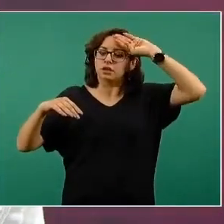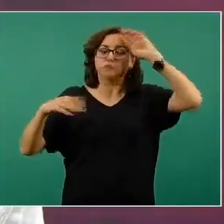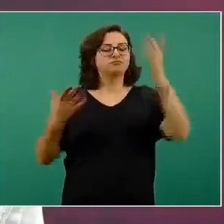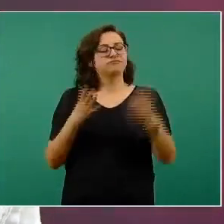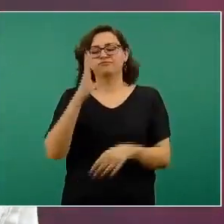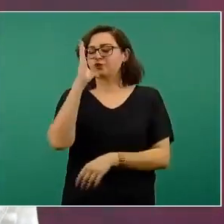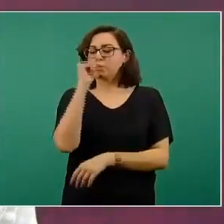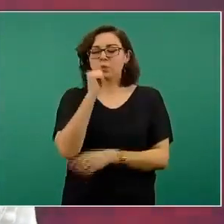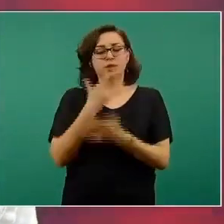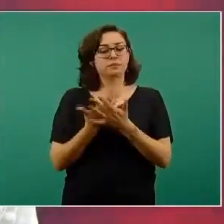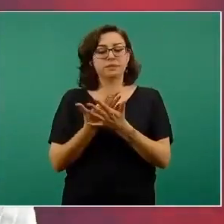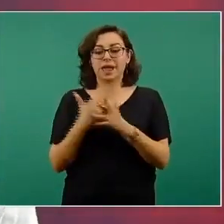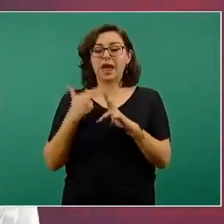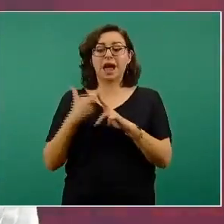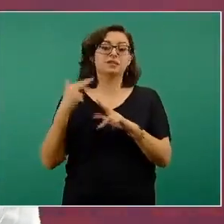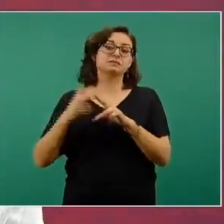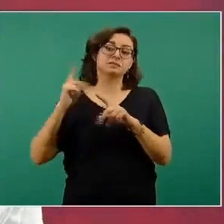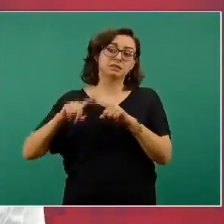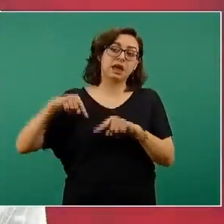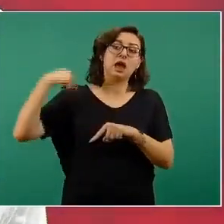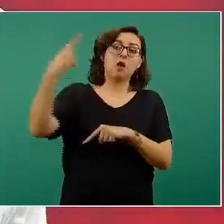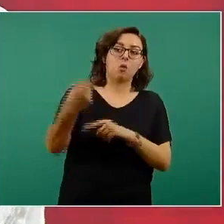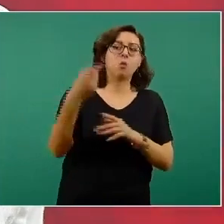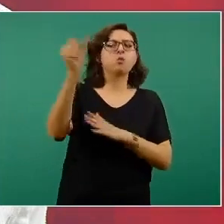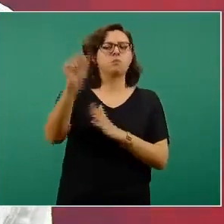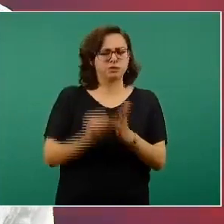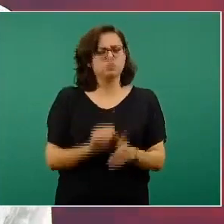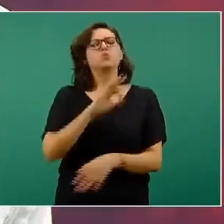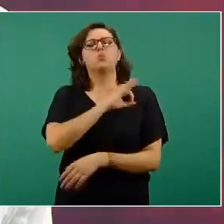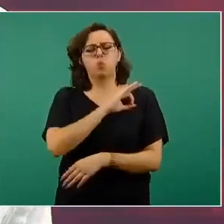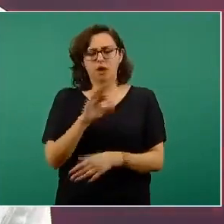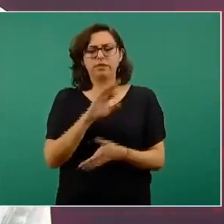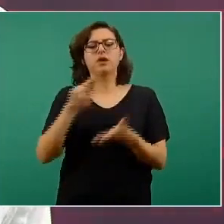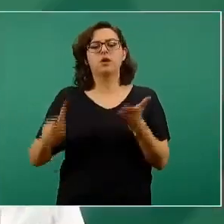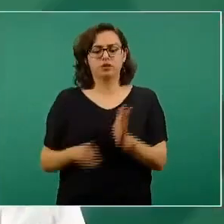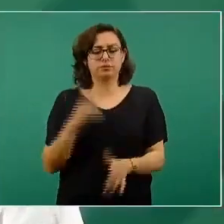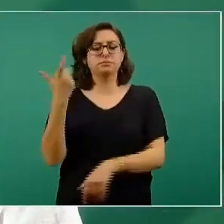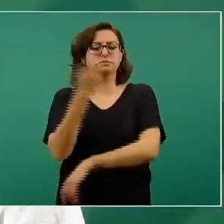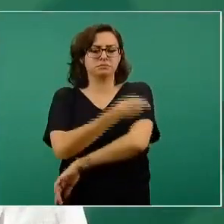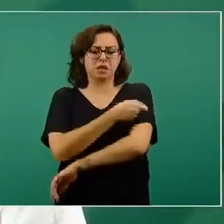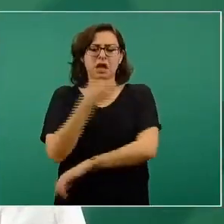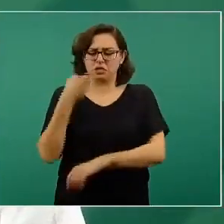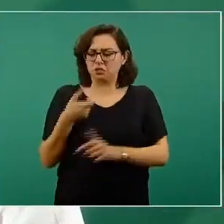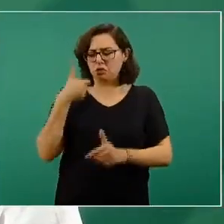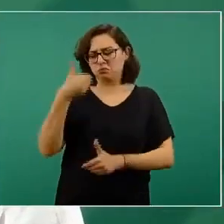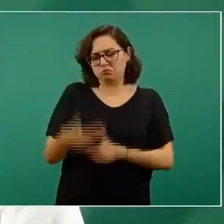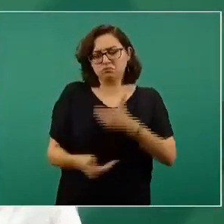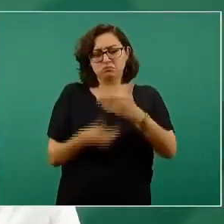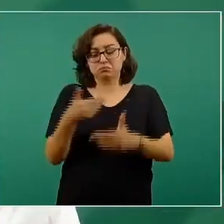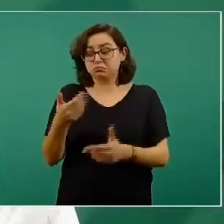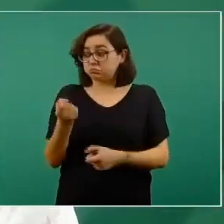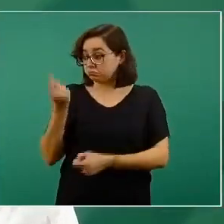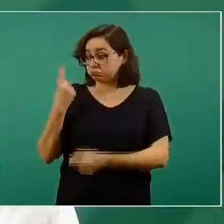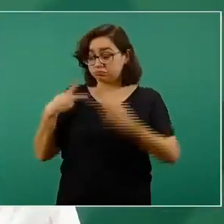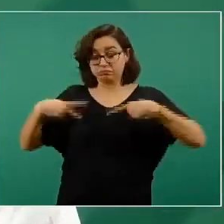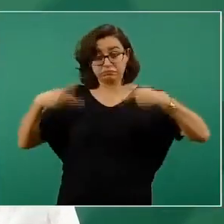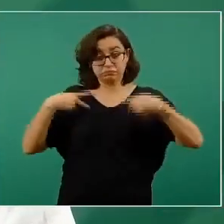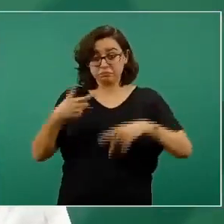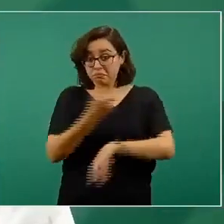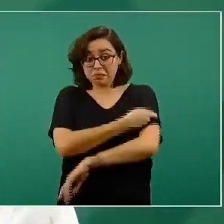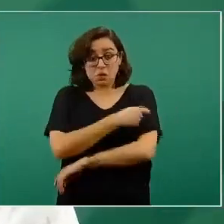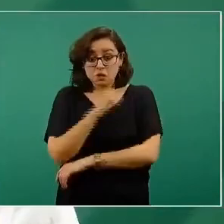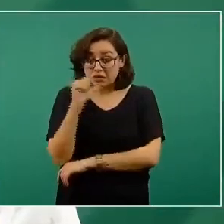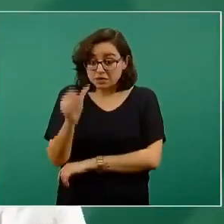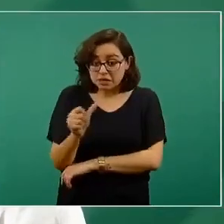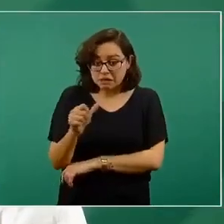un mes después tendrá que llegar su vacuna. Entonces, todo esto lo estamos programando y estamos identificando a quien no se logró vacunar